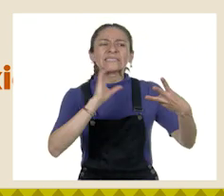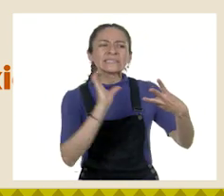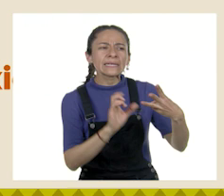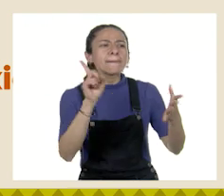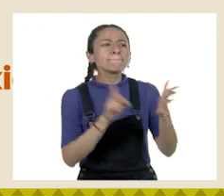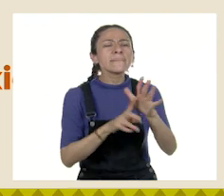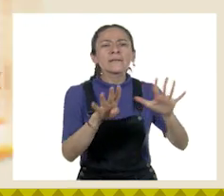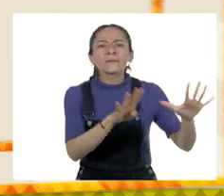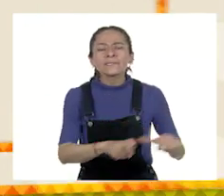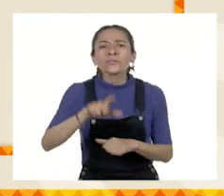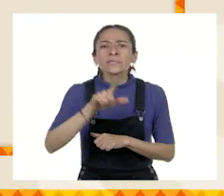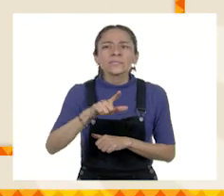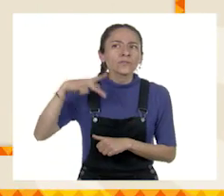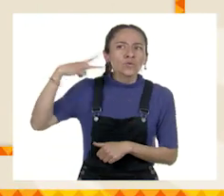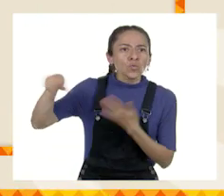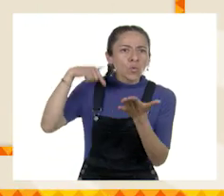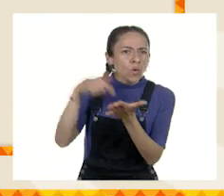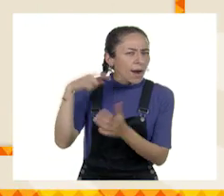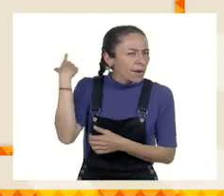1917 en Querétaro.